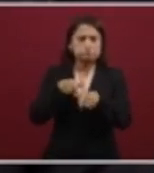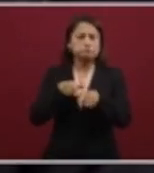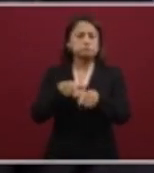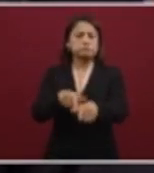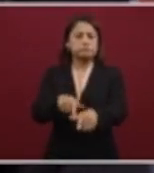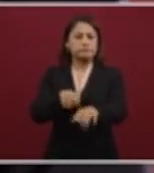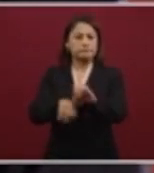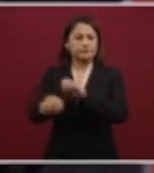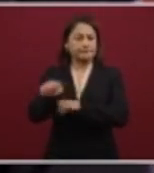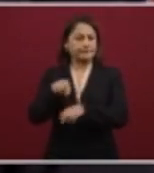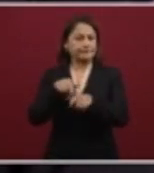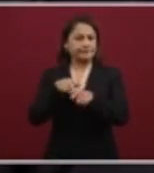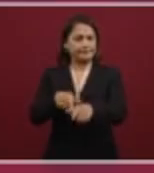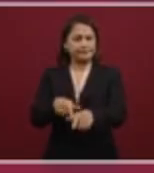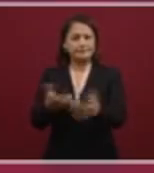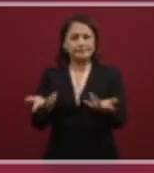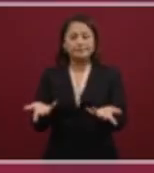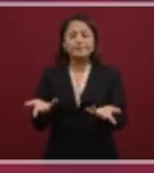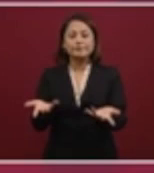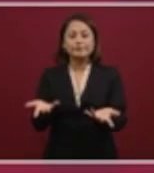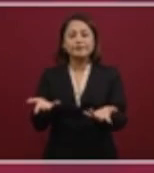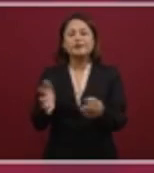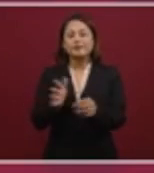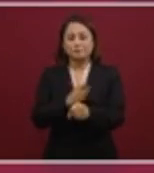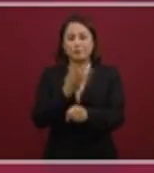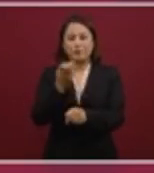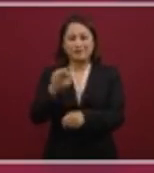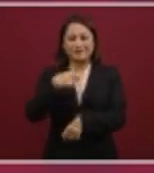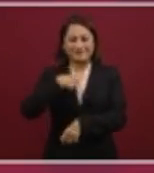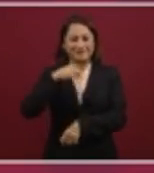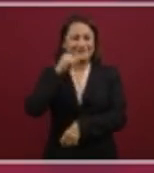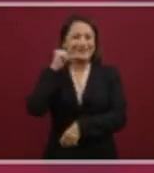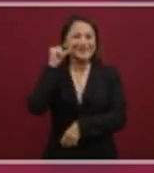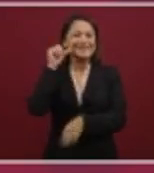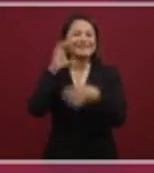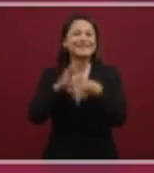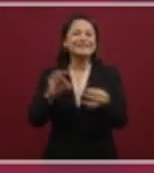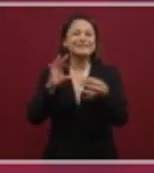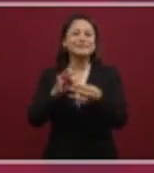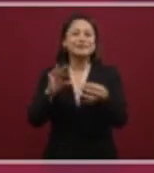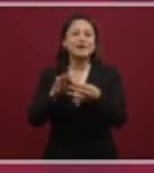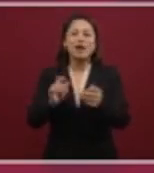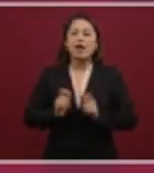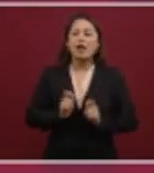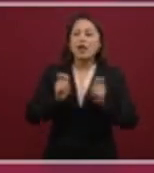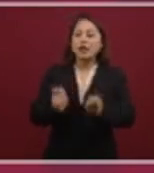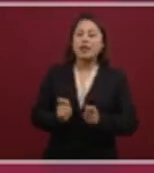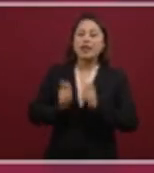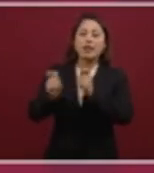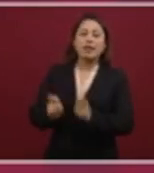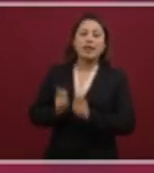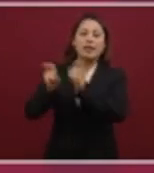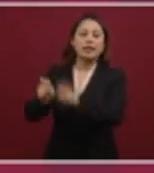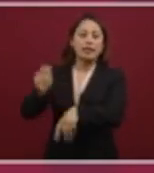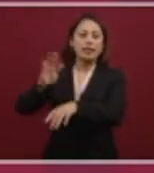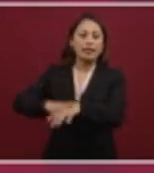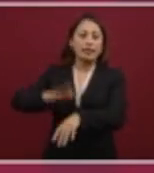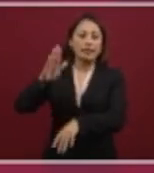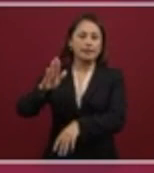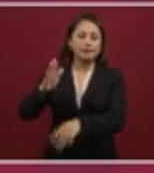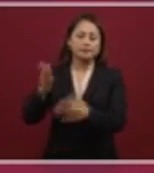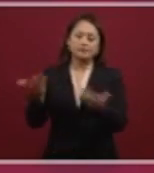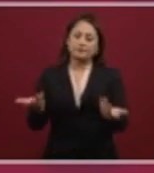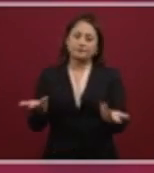no podemos, se los explicaba ayer, seguir dando contratos como se hacía con la minería,